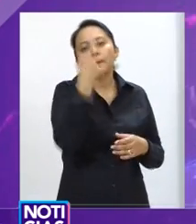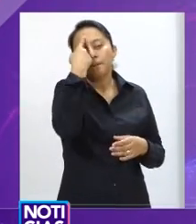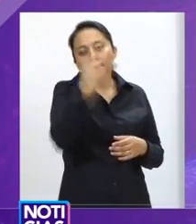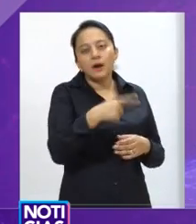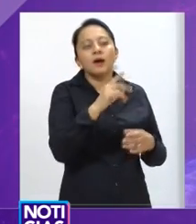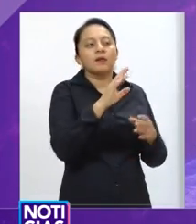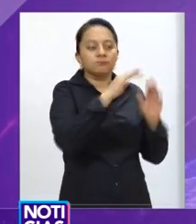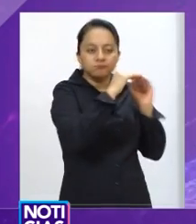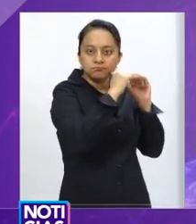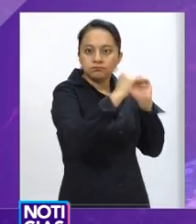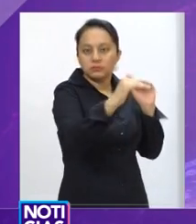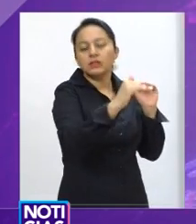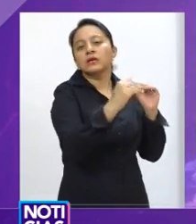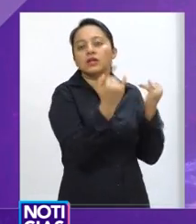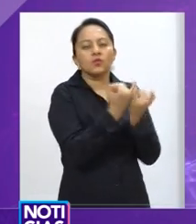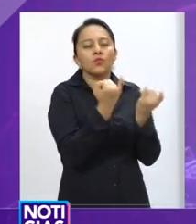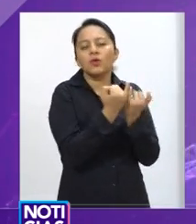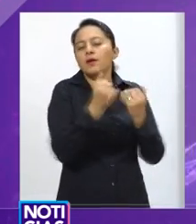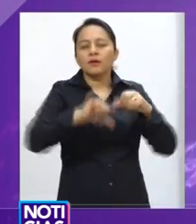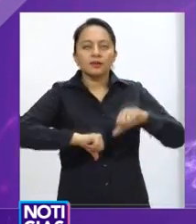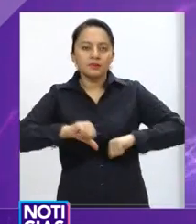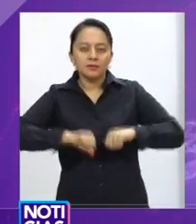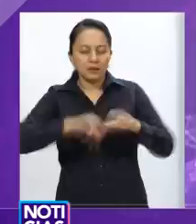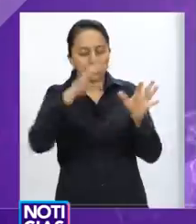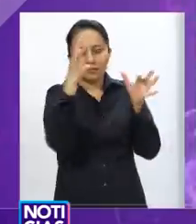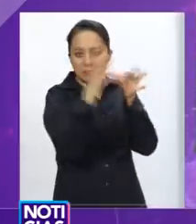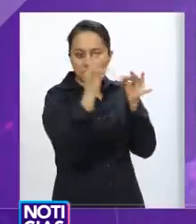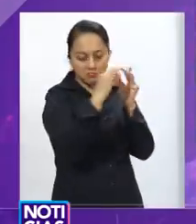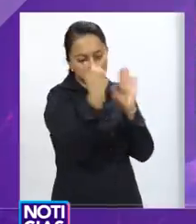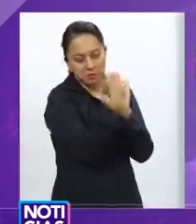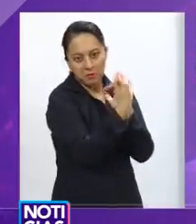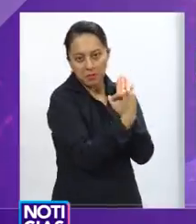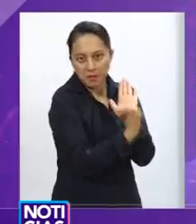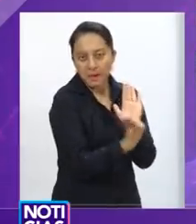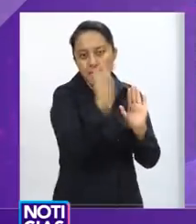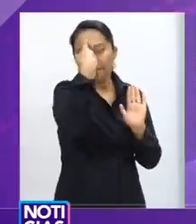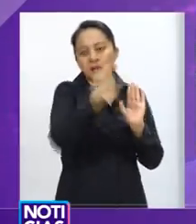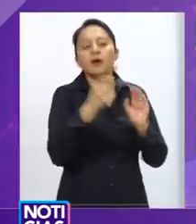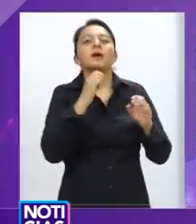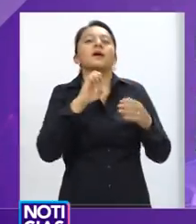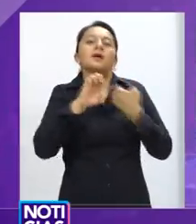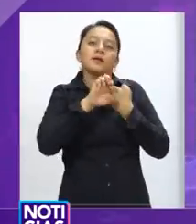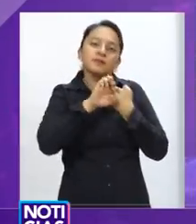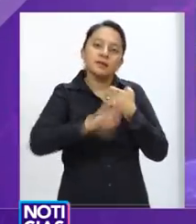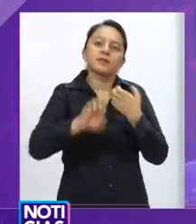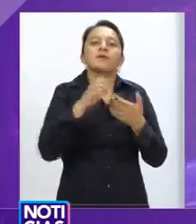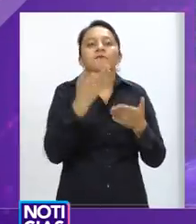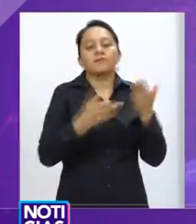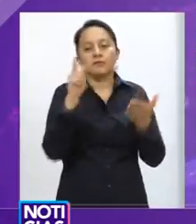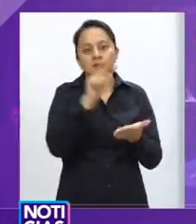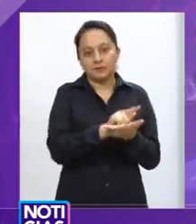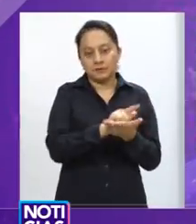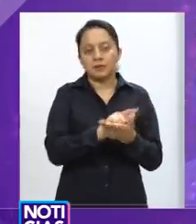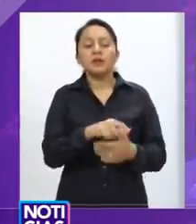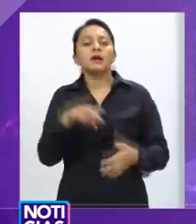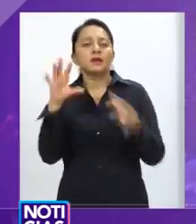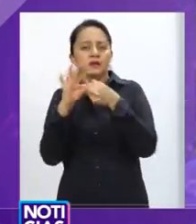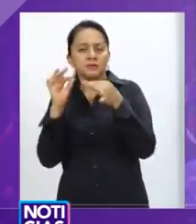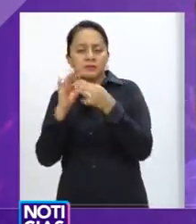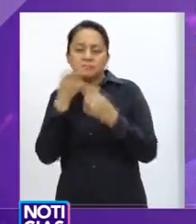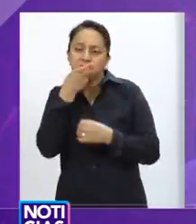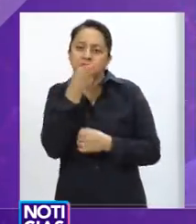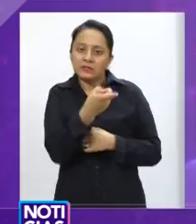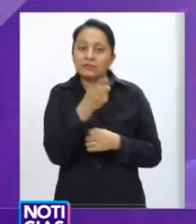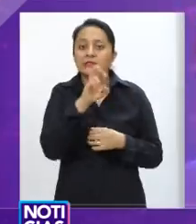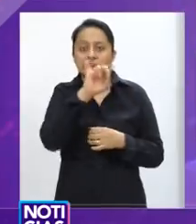estrategias puntuales para incidir en la educación juan martín granados también resaltó la importancia de impulsar políticas públicas